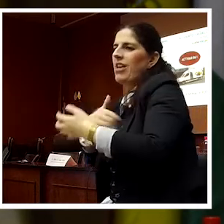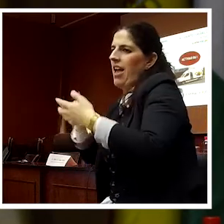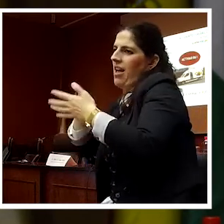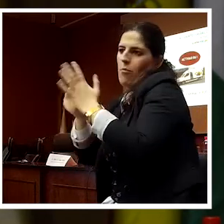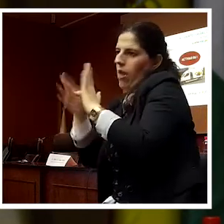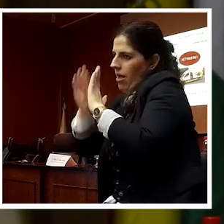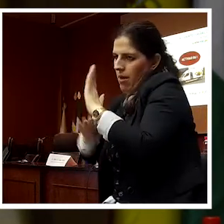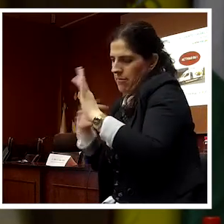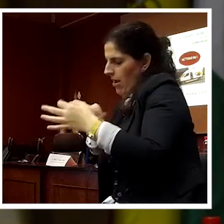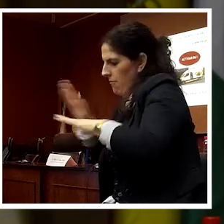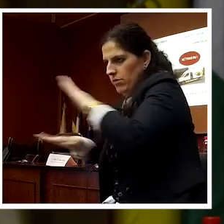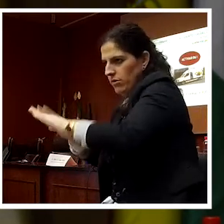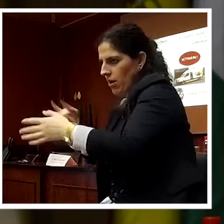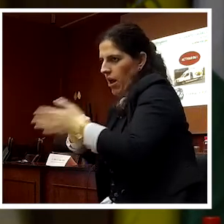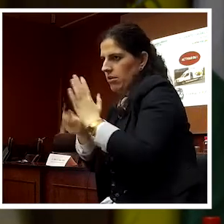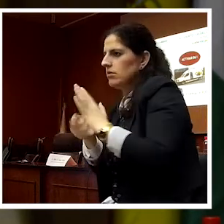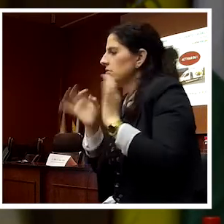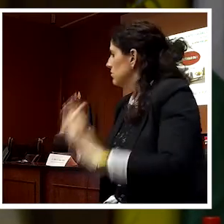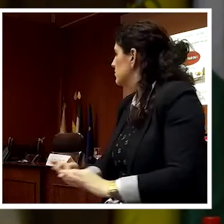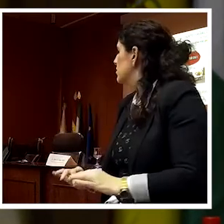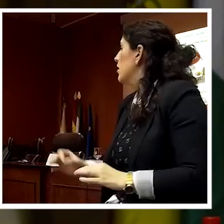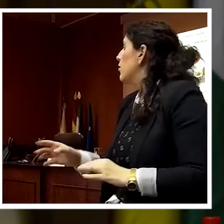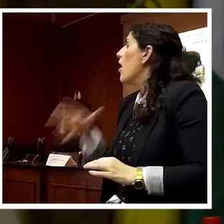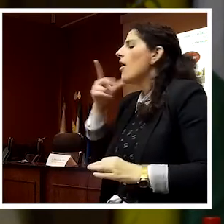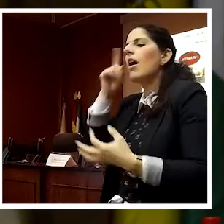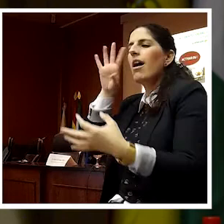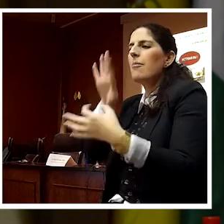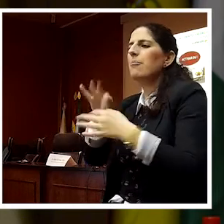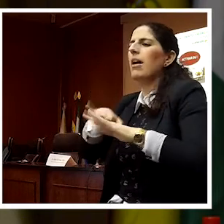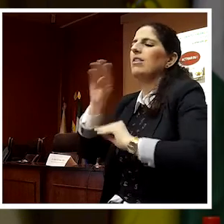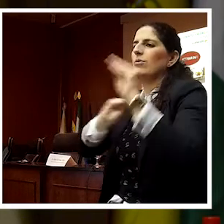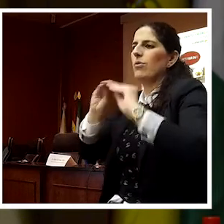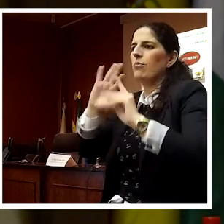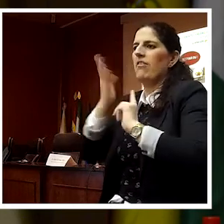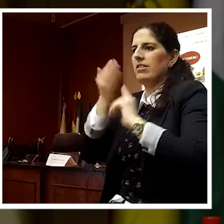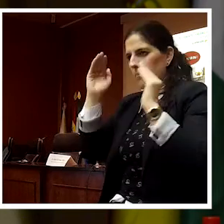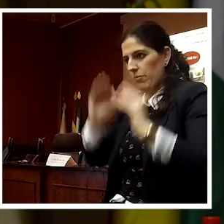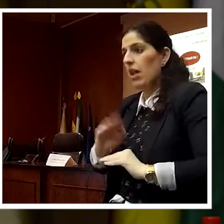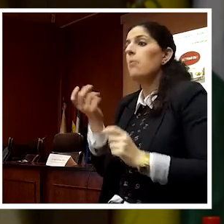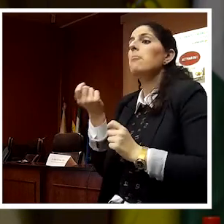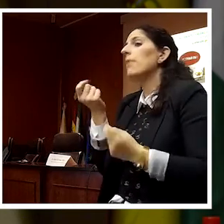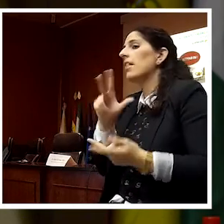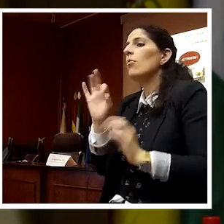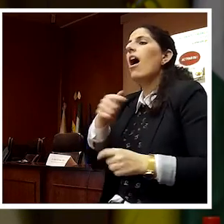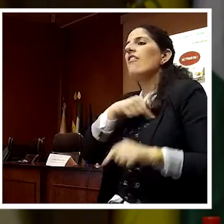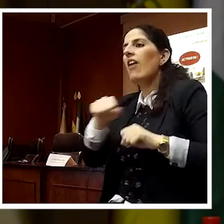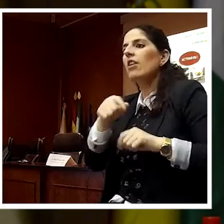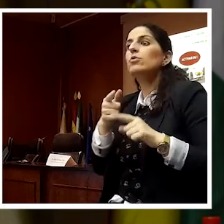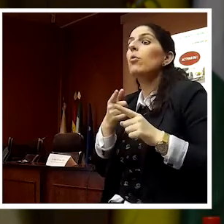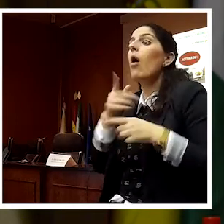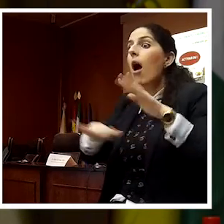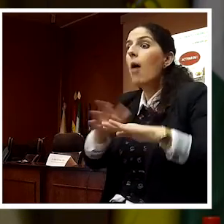Porque a día de hoy ya hay tratamiento específico para el ictus muy parecido al del infarto, con